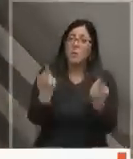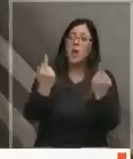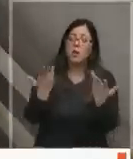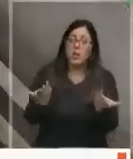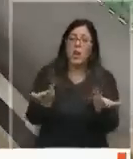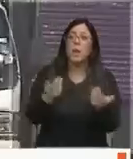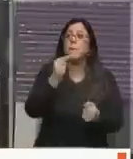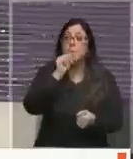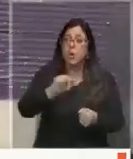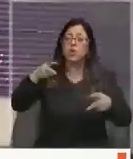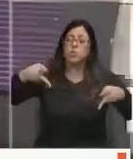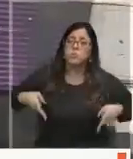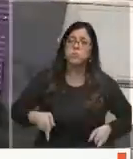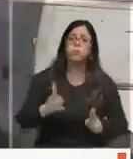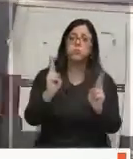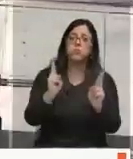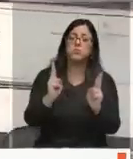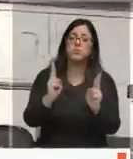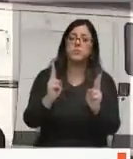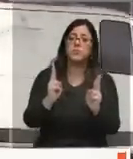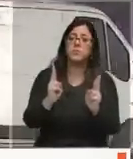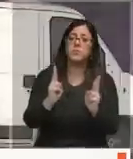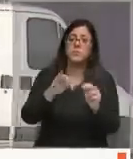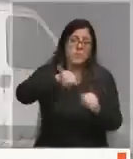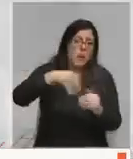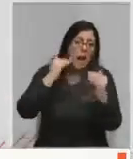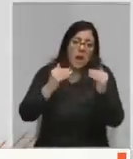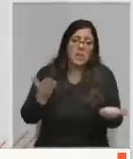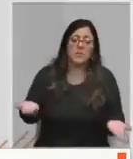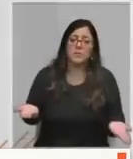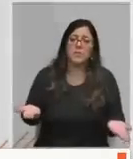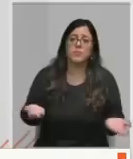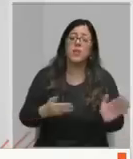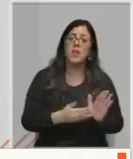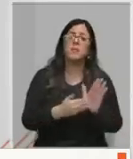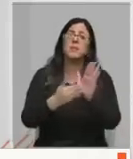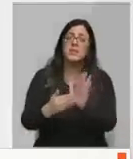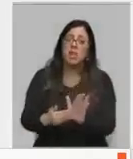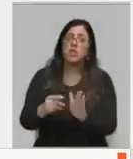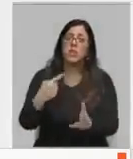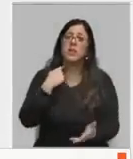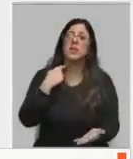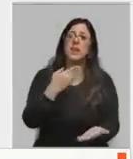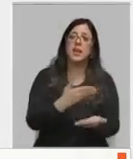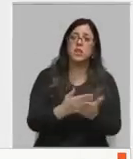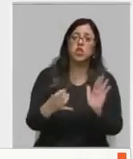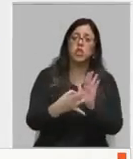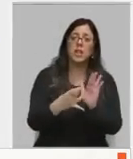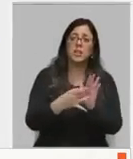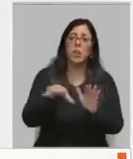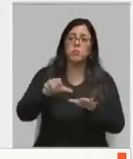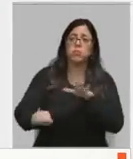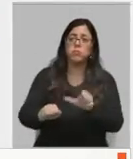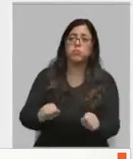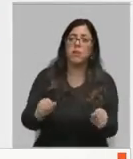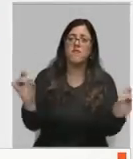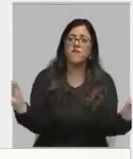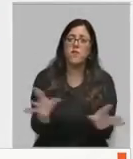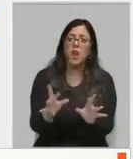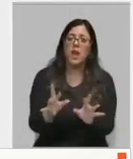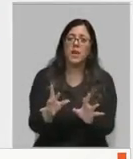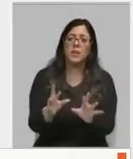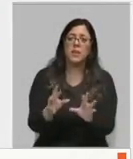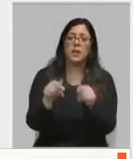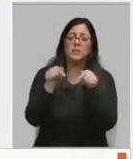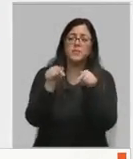pronta inauguración del recinto educacional. Presentándose una querella por el delito de usurpación violenta, la que